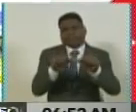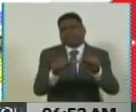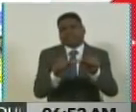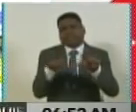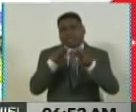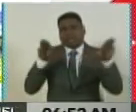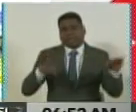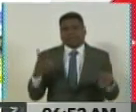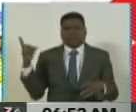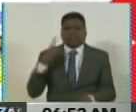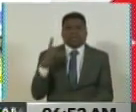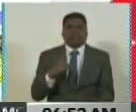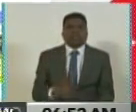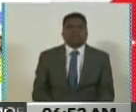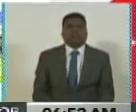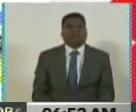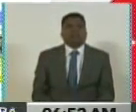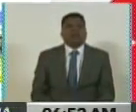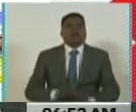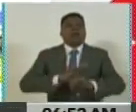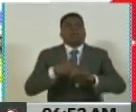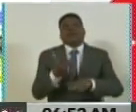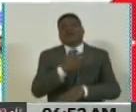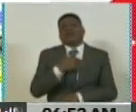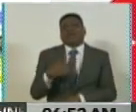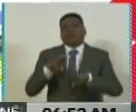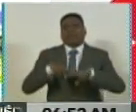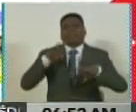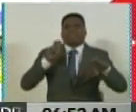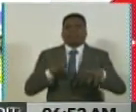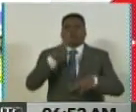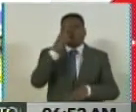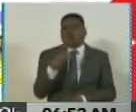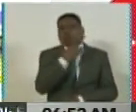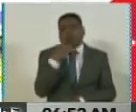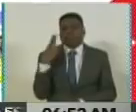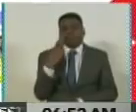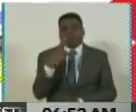mesa de diálogos, pues se niegan a sentarse otra vez sin el compromiso